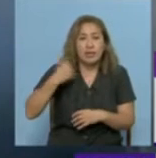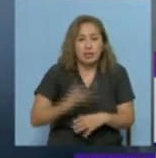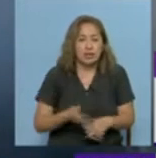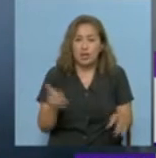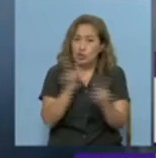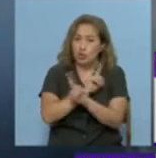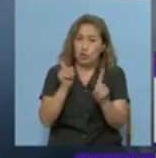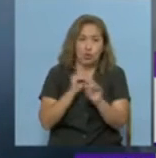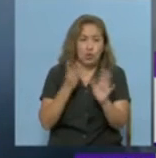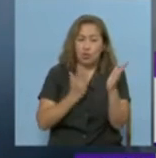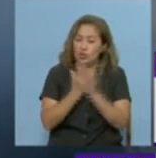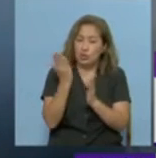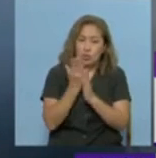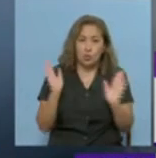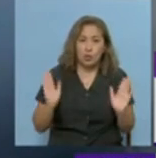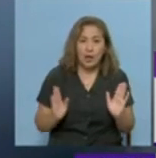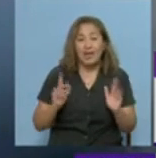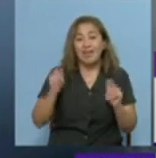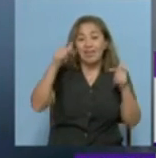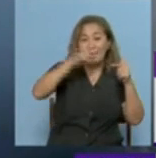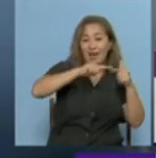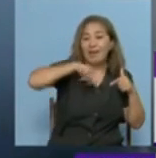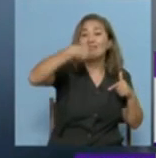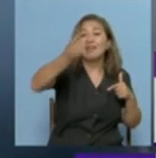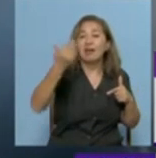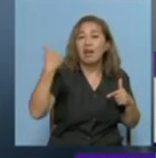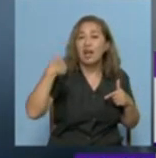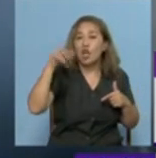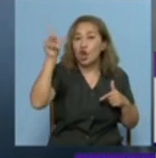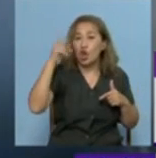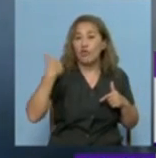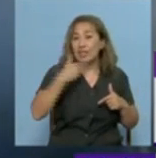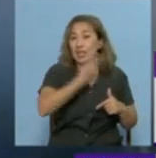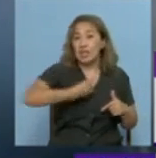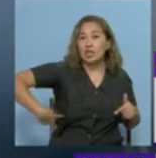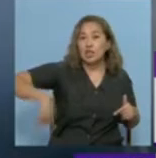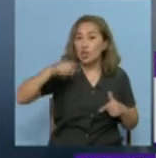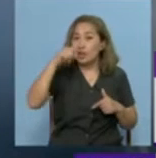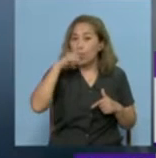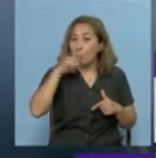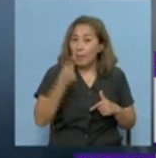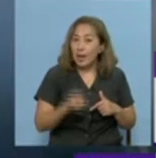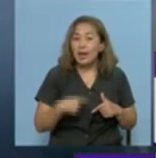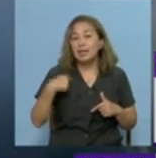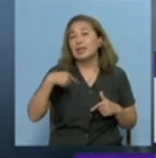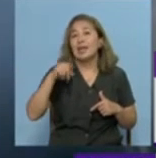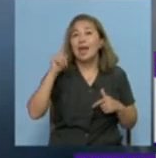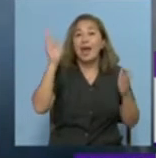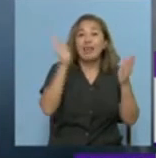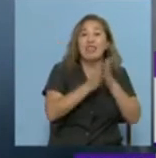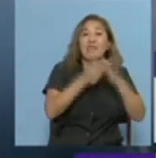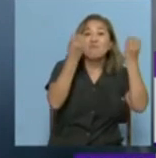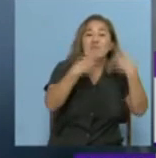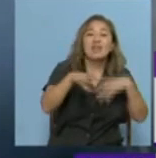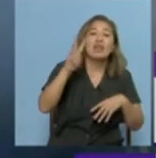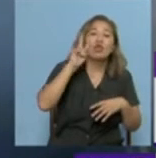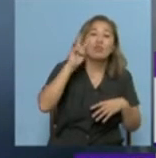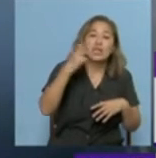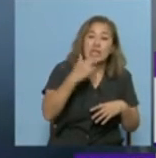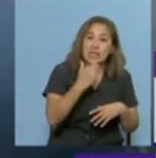duda, ¿no? Vamos a tener de punta a punta del gobierno del presidente Macri, del 10 de diciembre del 2015 al 10 de diciembre del